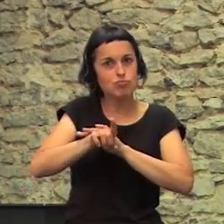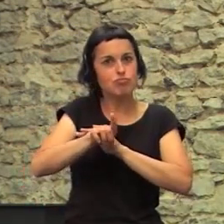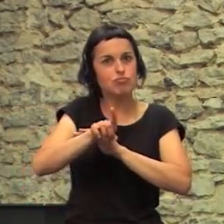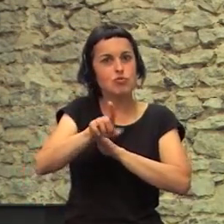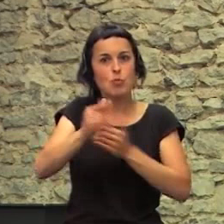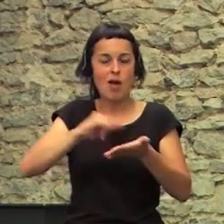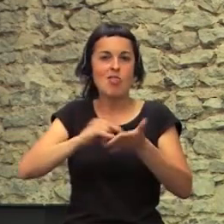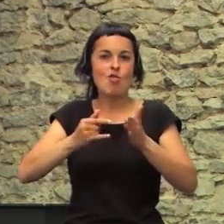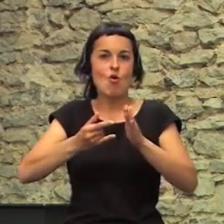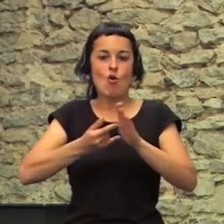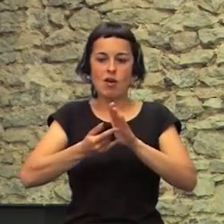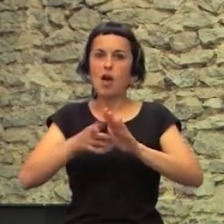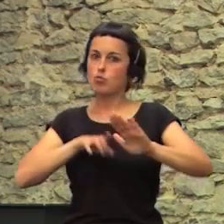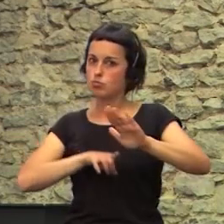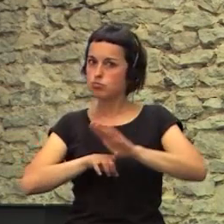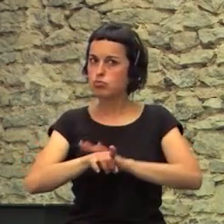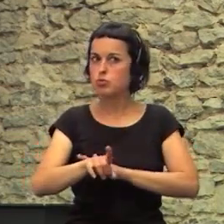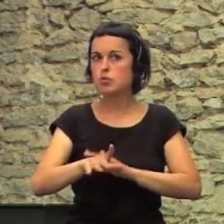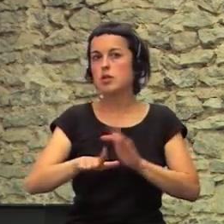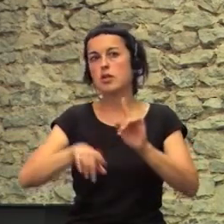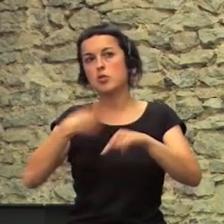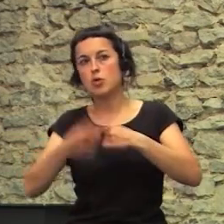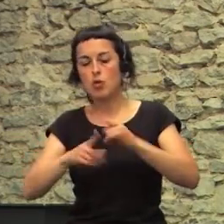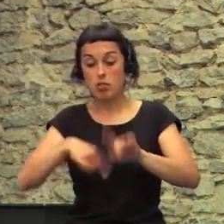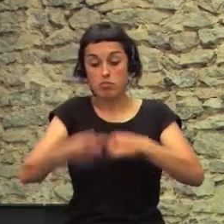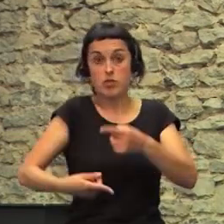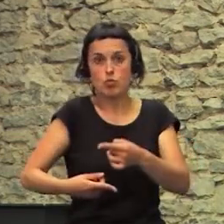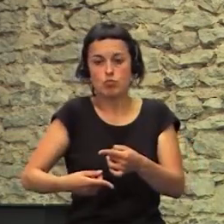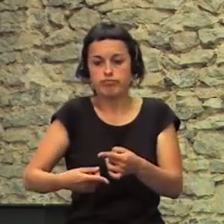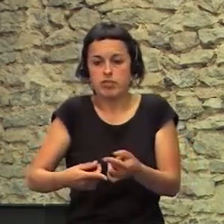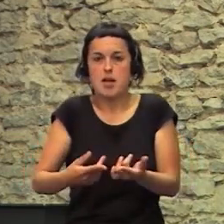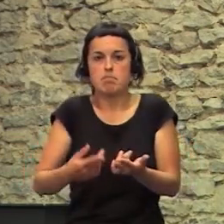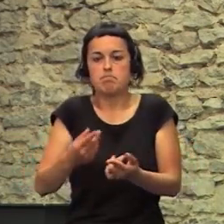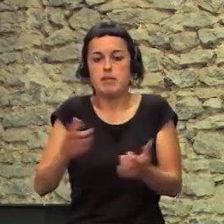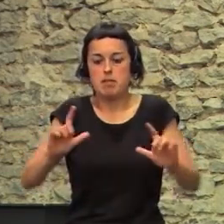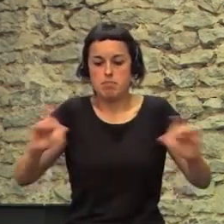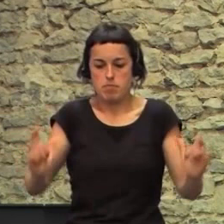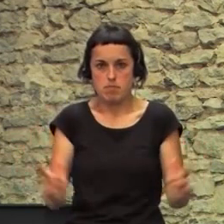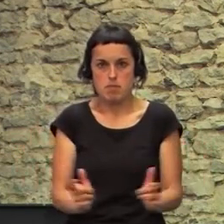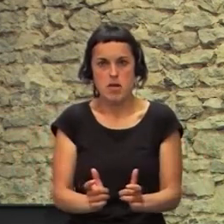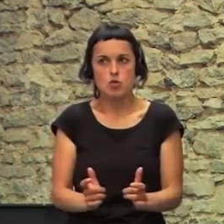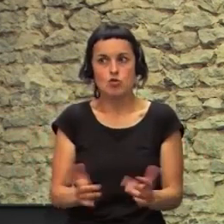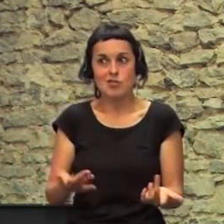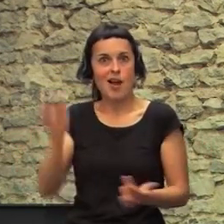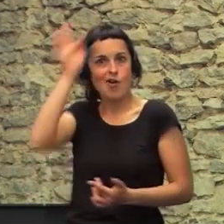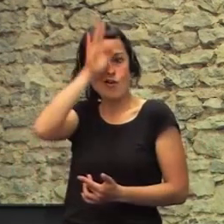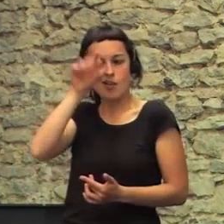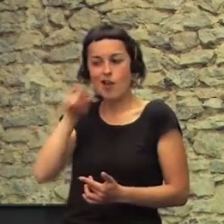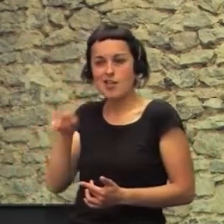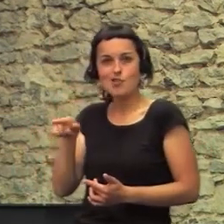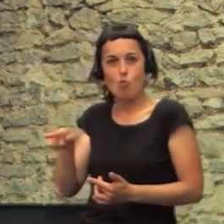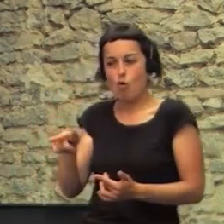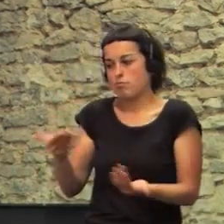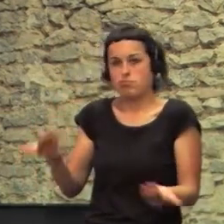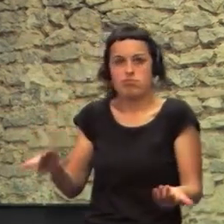que pueden hacer cirugías con menos problemas, menos efectos secundarios, todavía esta teoría pues como que tiene más peso. En la medida en la que